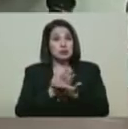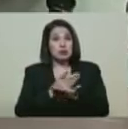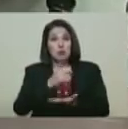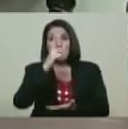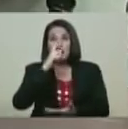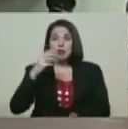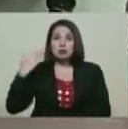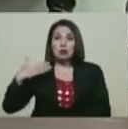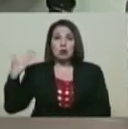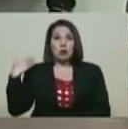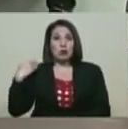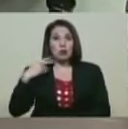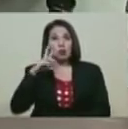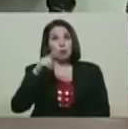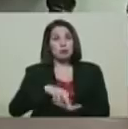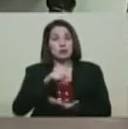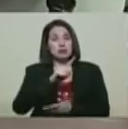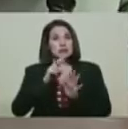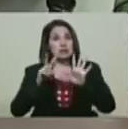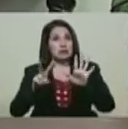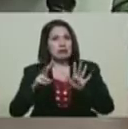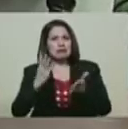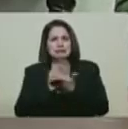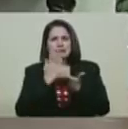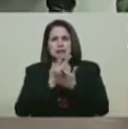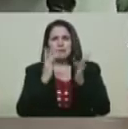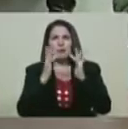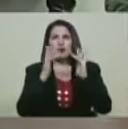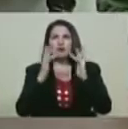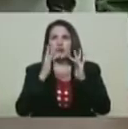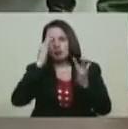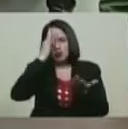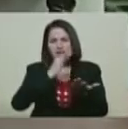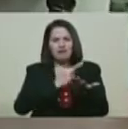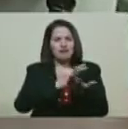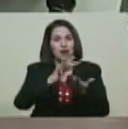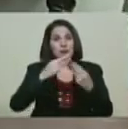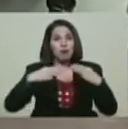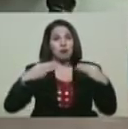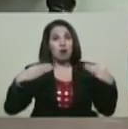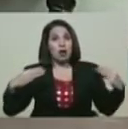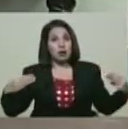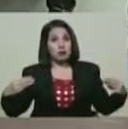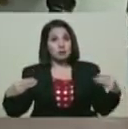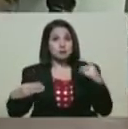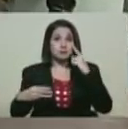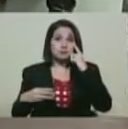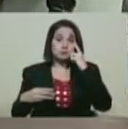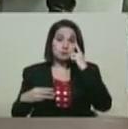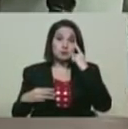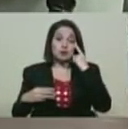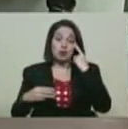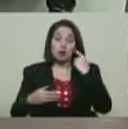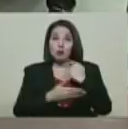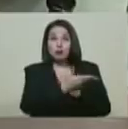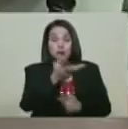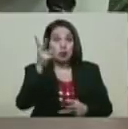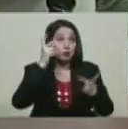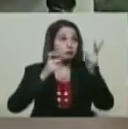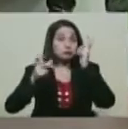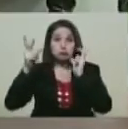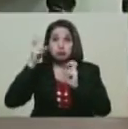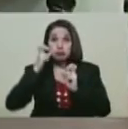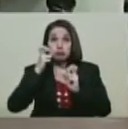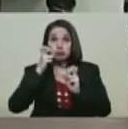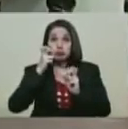2017, siempre estamos conectados con la fe popular. Es la fe de ustedes, compatriotas que me escuchan. Es